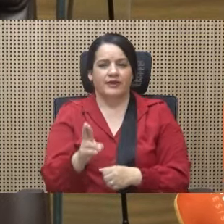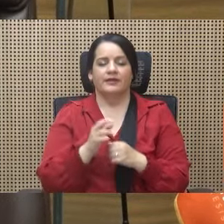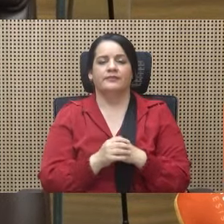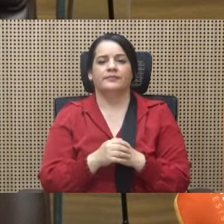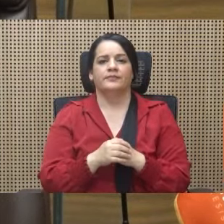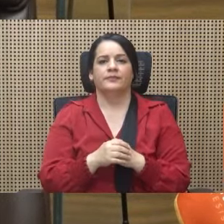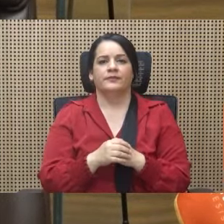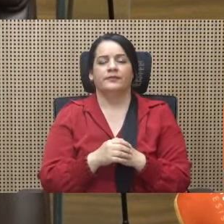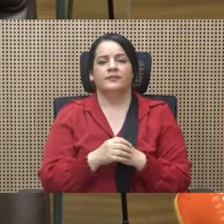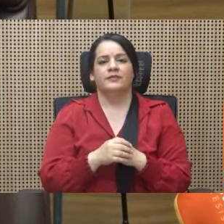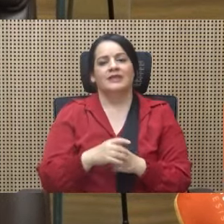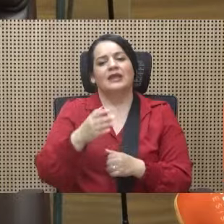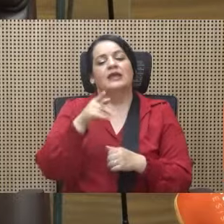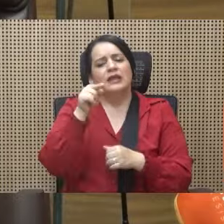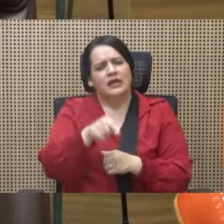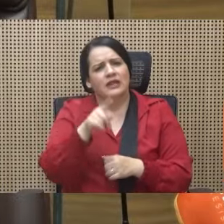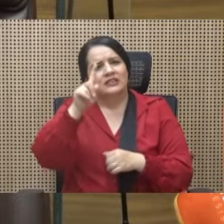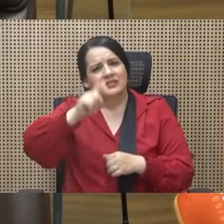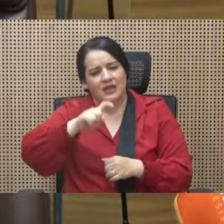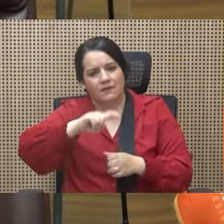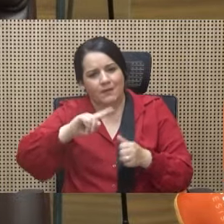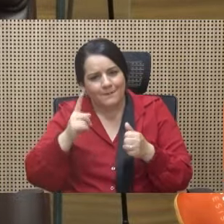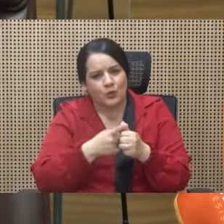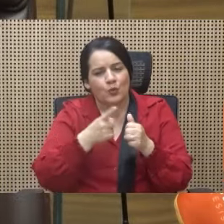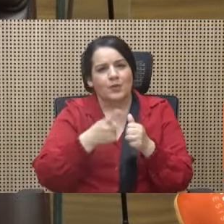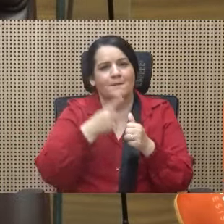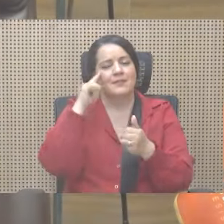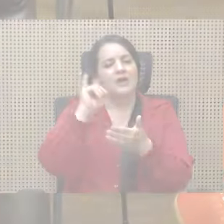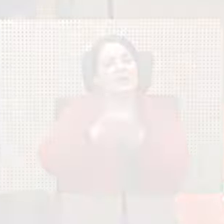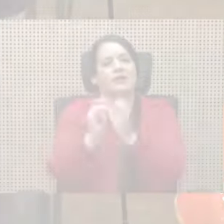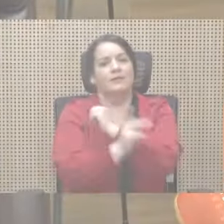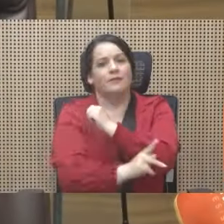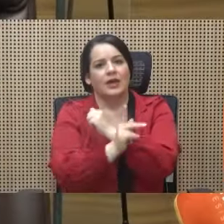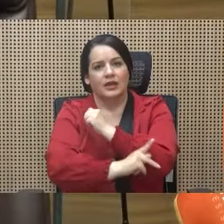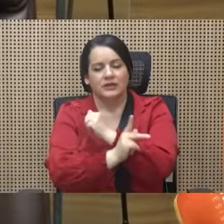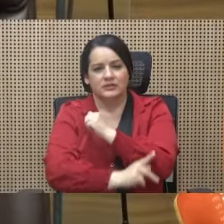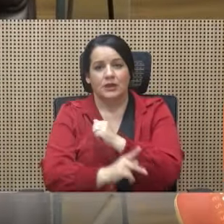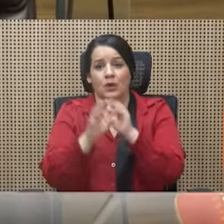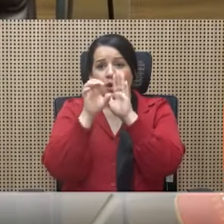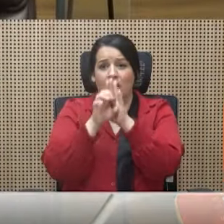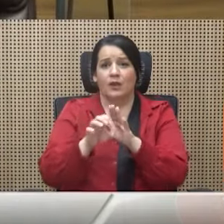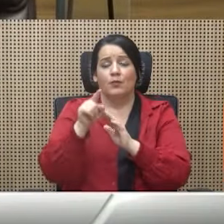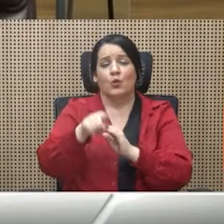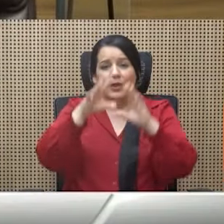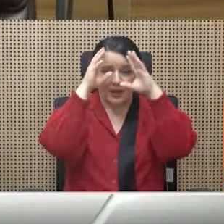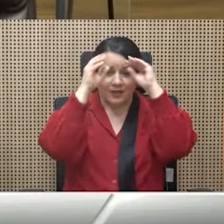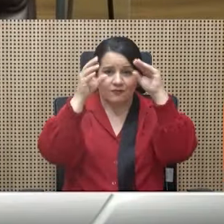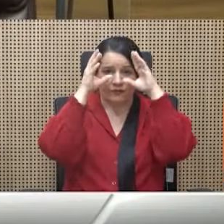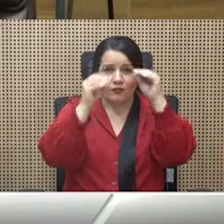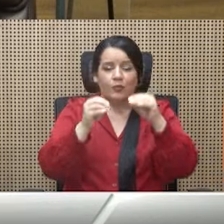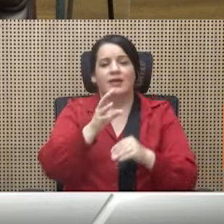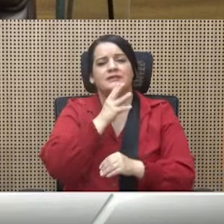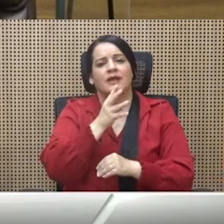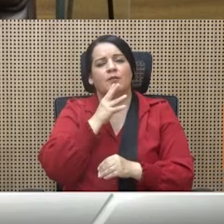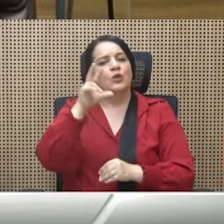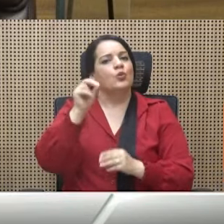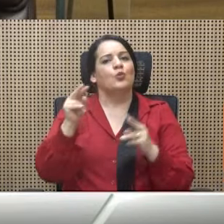y preguntó por el estado detallado de la infraestructura de las escuelas el informe se habla de que no se